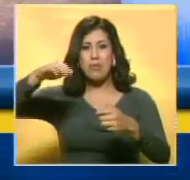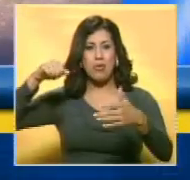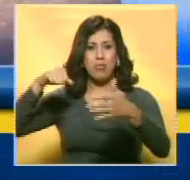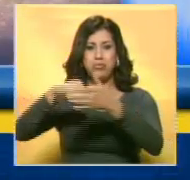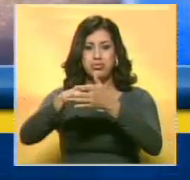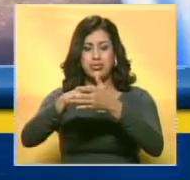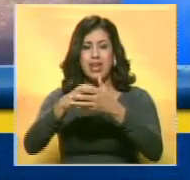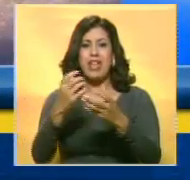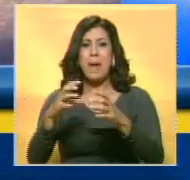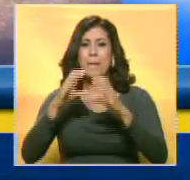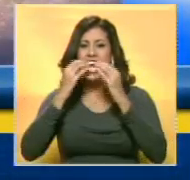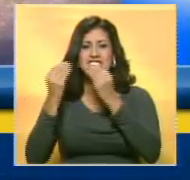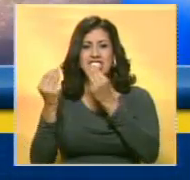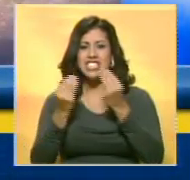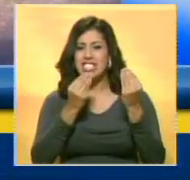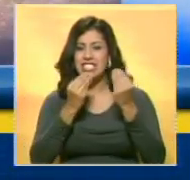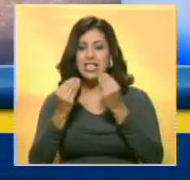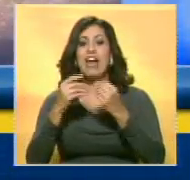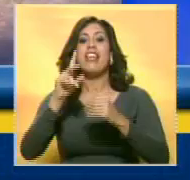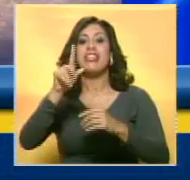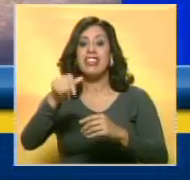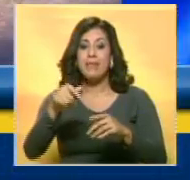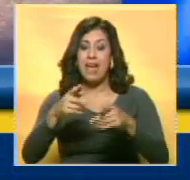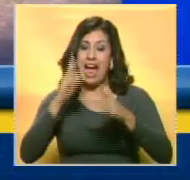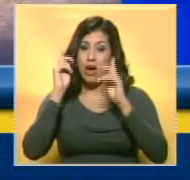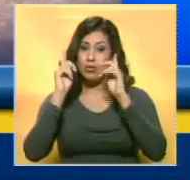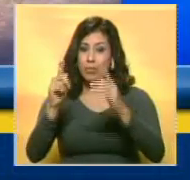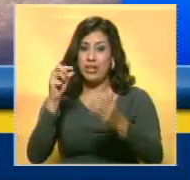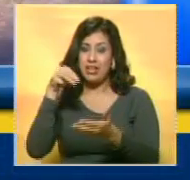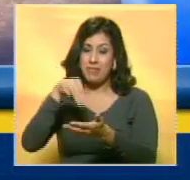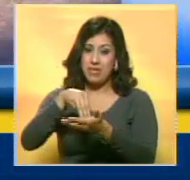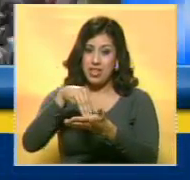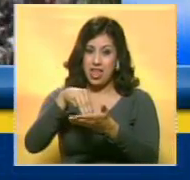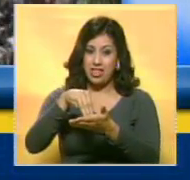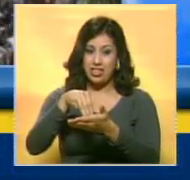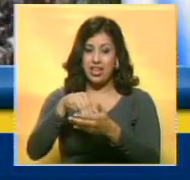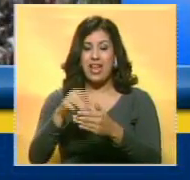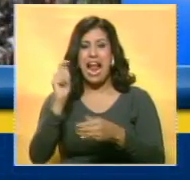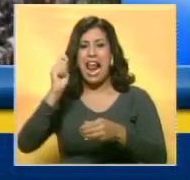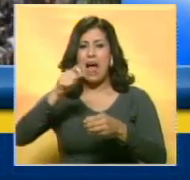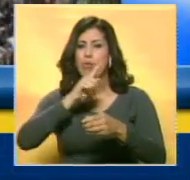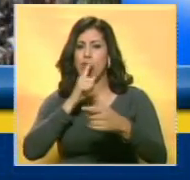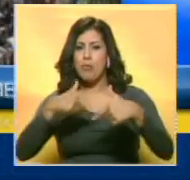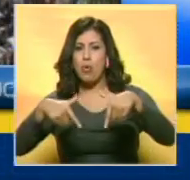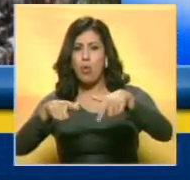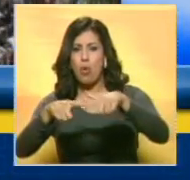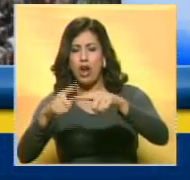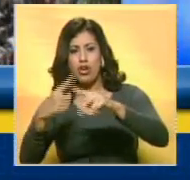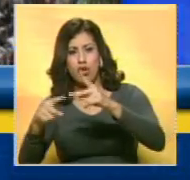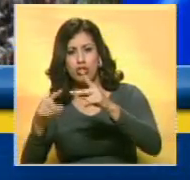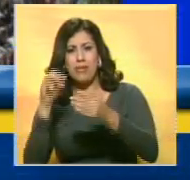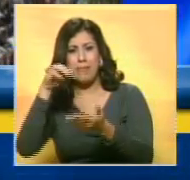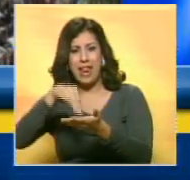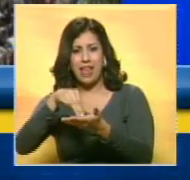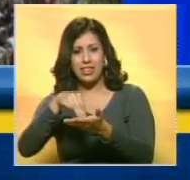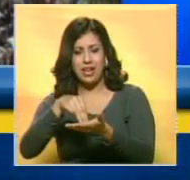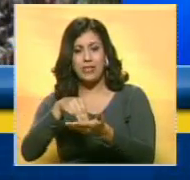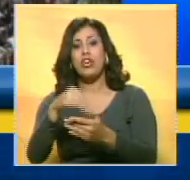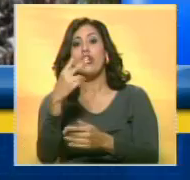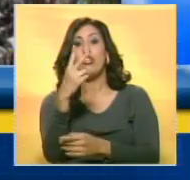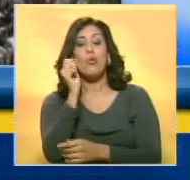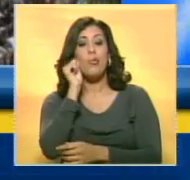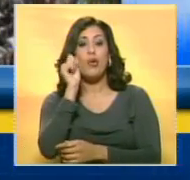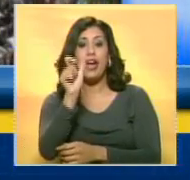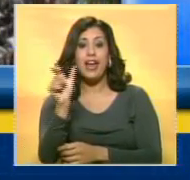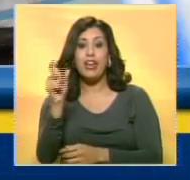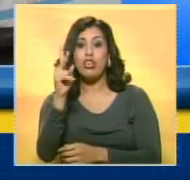de patillas en la carretera troncal 9 entre las poblaciones del Clavo y Caño Méndez en el estado Miranda. Dos